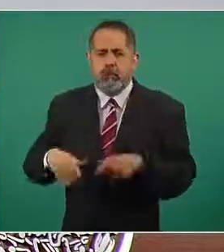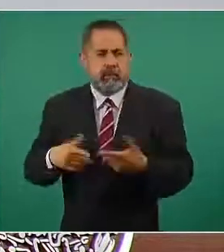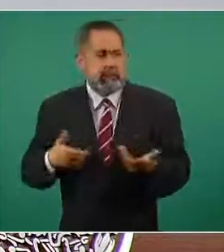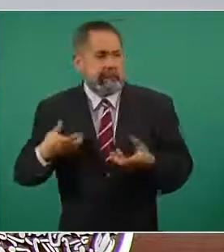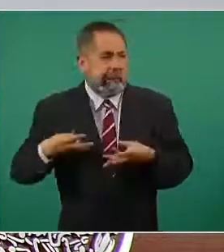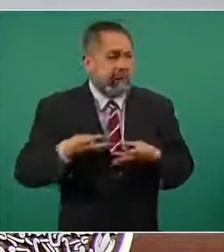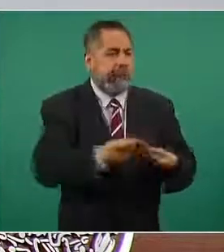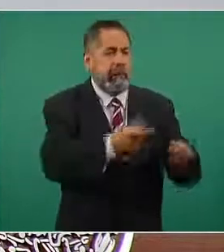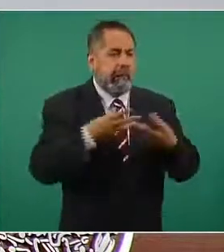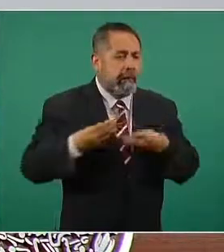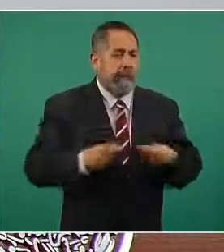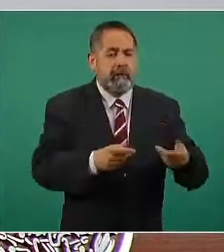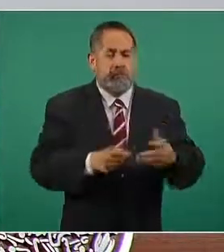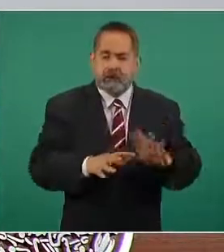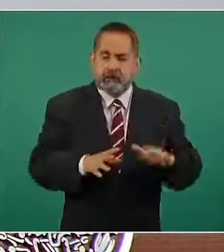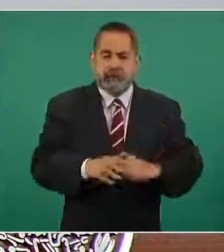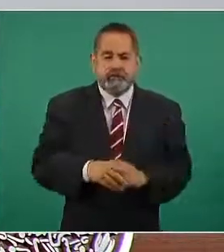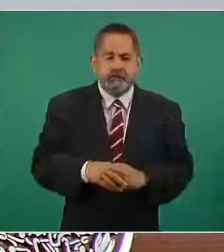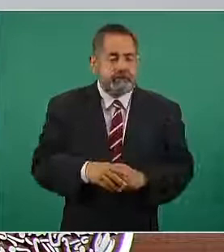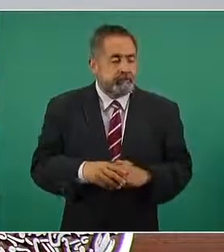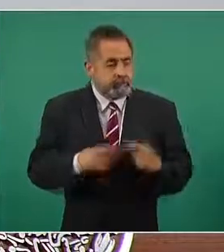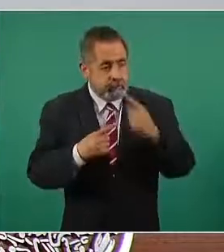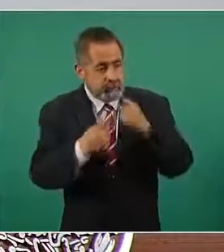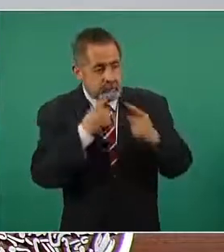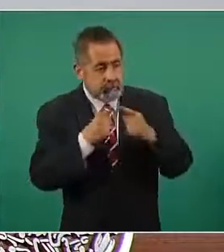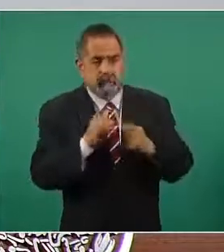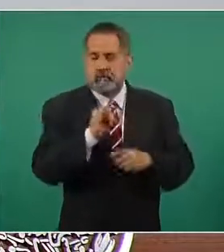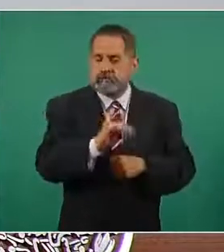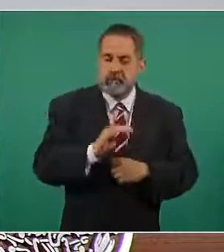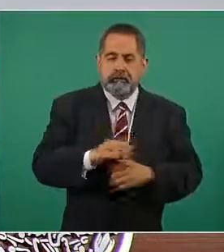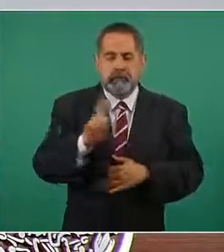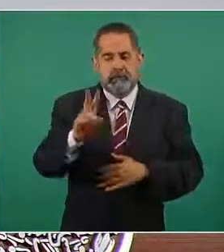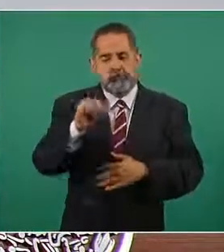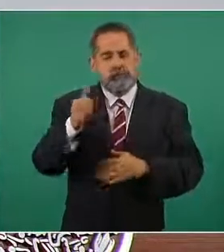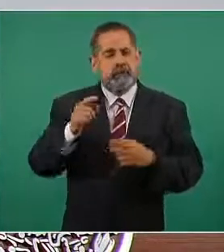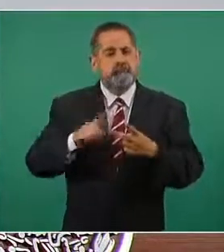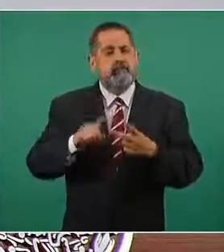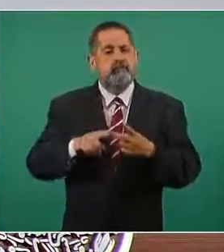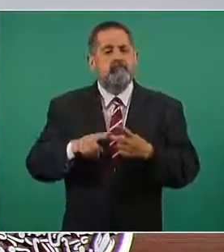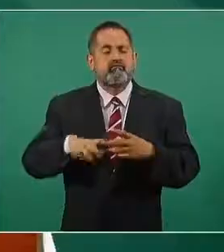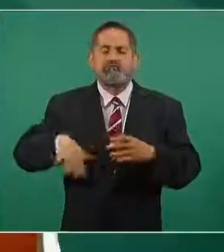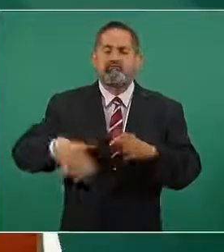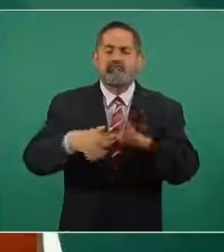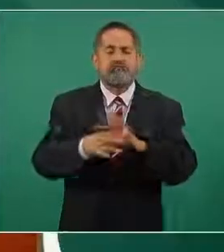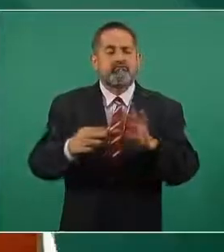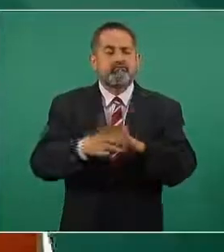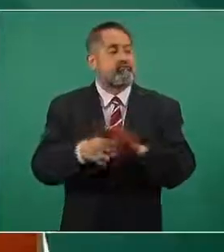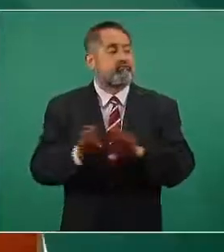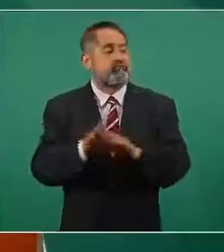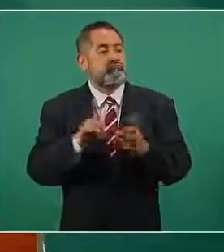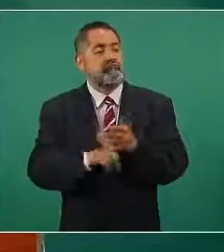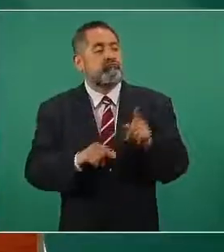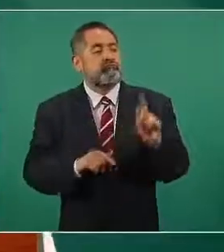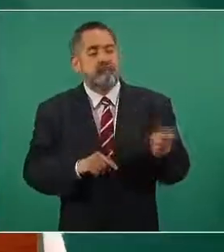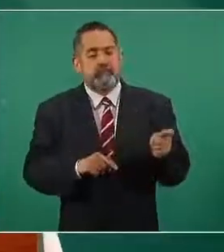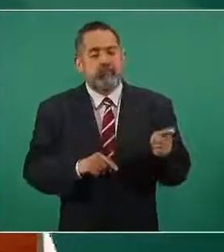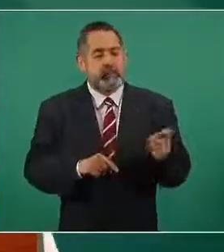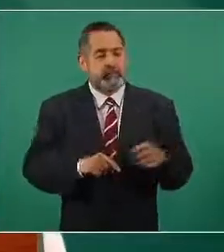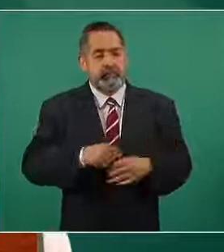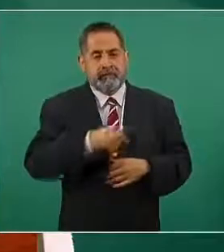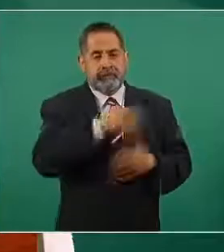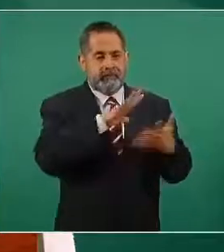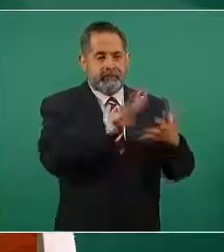hacienda pública. Uno más de los asuntos a destacar fue, como decíamos, la capacidad instalada de cada